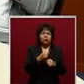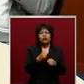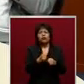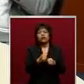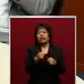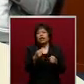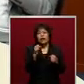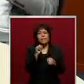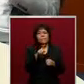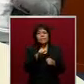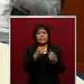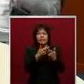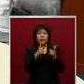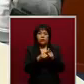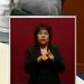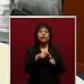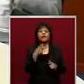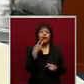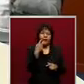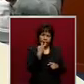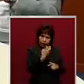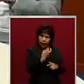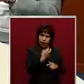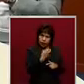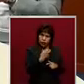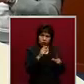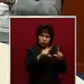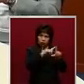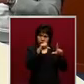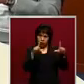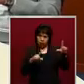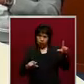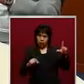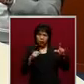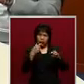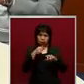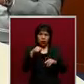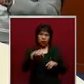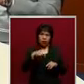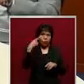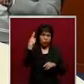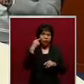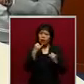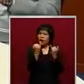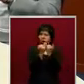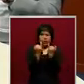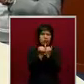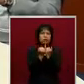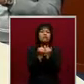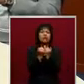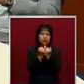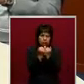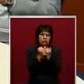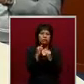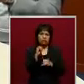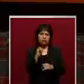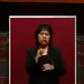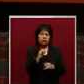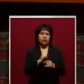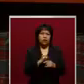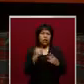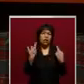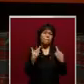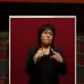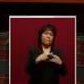también. Este es un criterio que se ha establecido a nivel nacional y aquí en Puebla también lo estamos confirmando en esa línea.